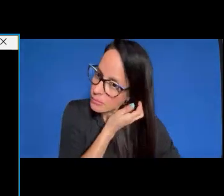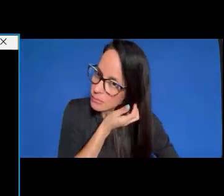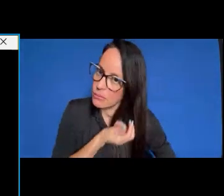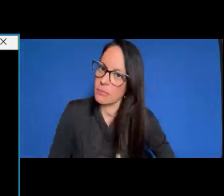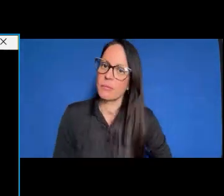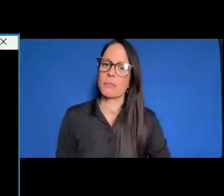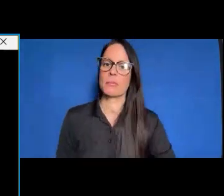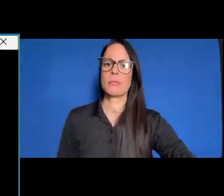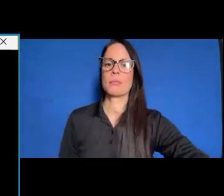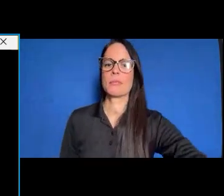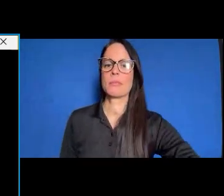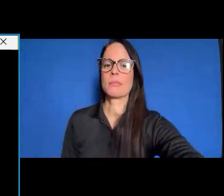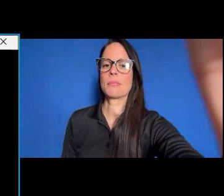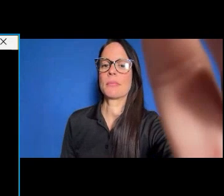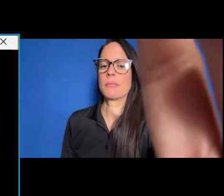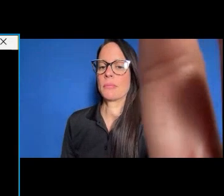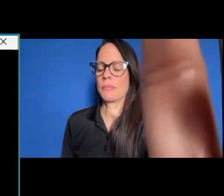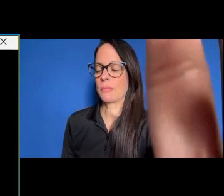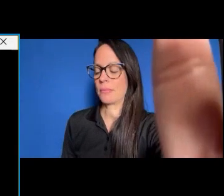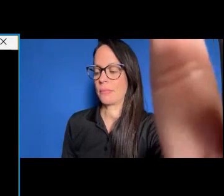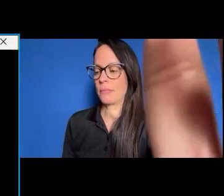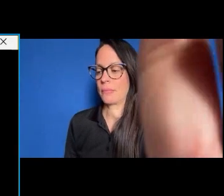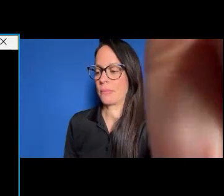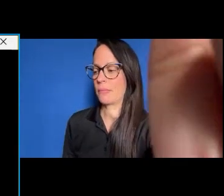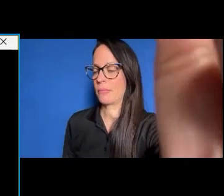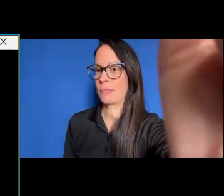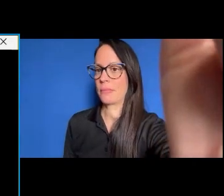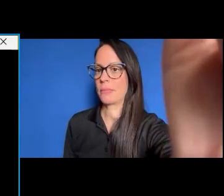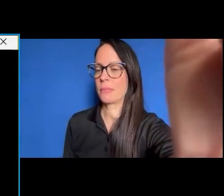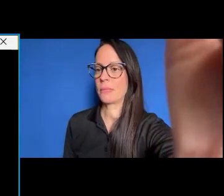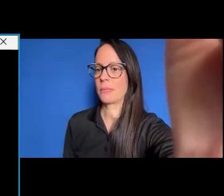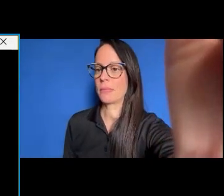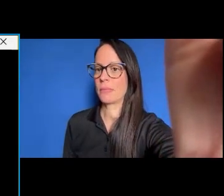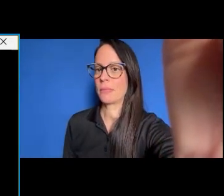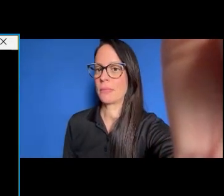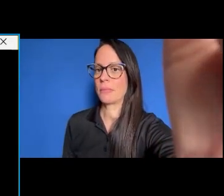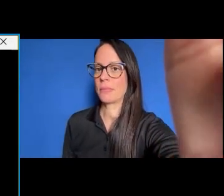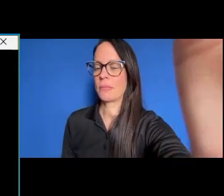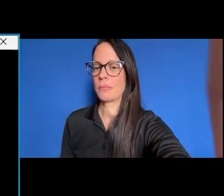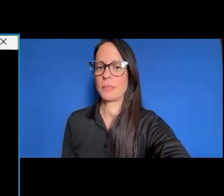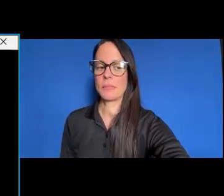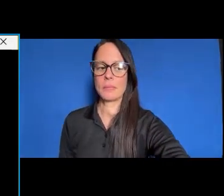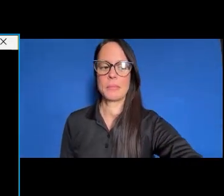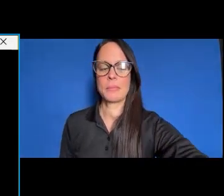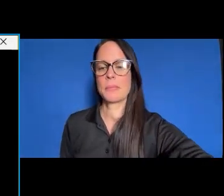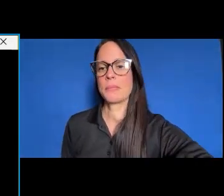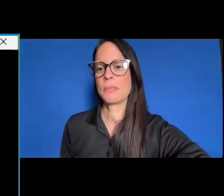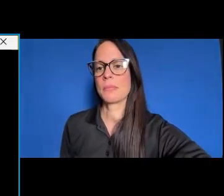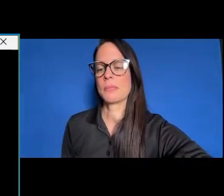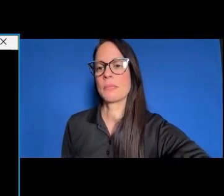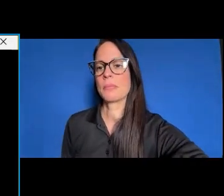poco. También quisiera añadir a los miembros del comité una recomendación de que